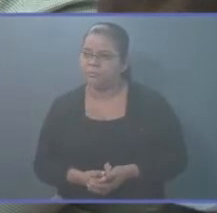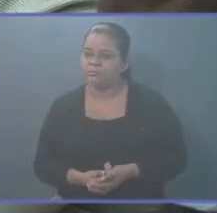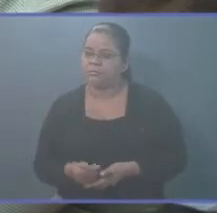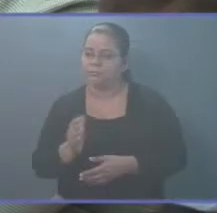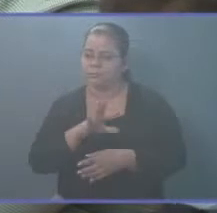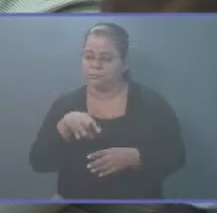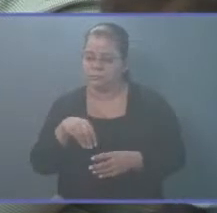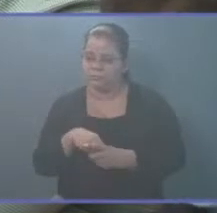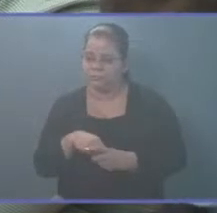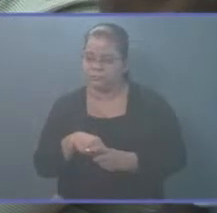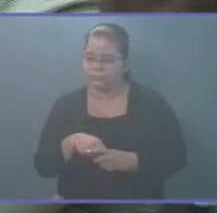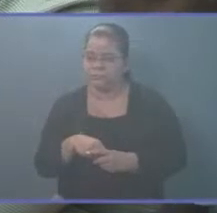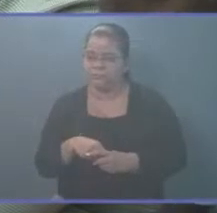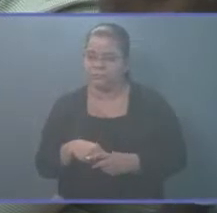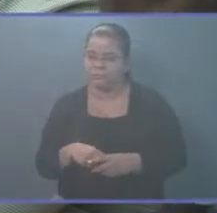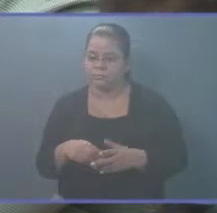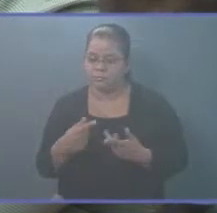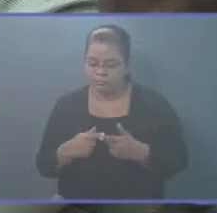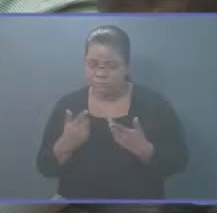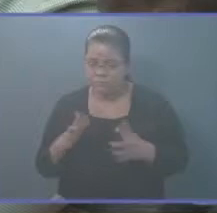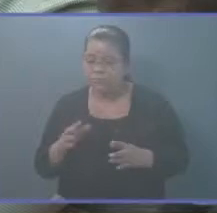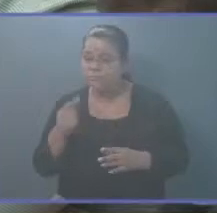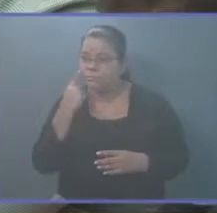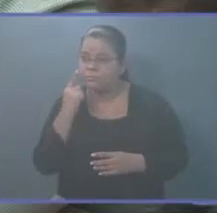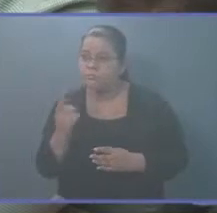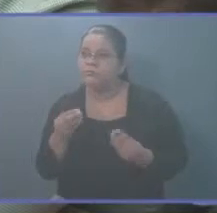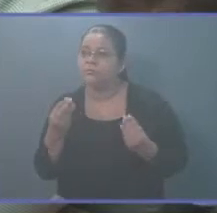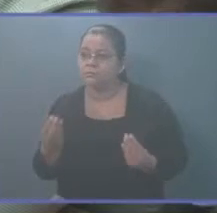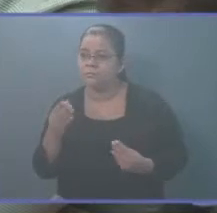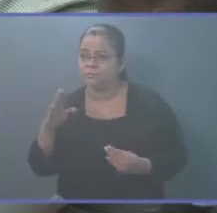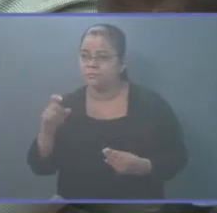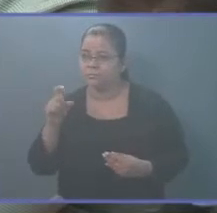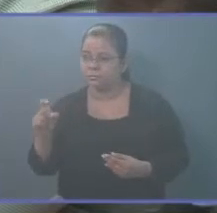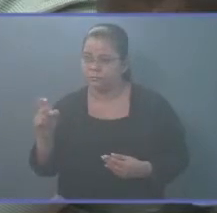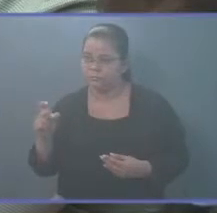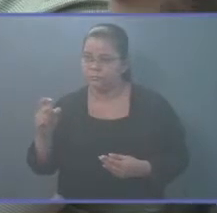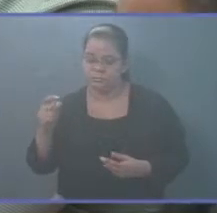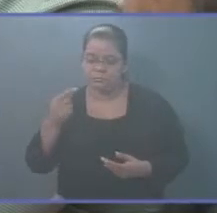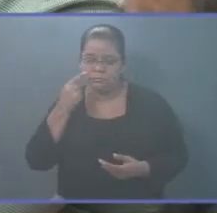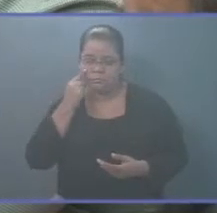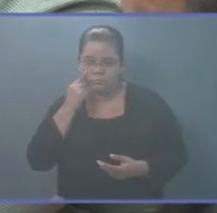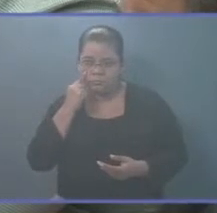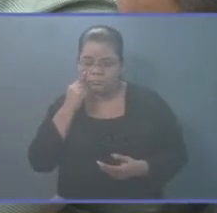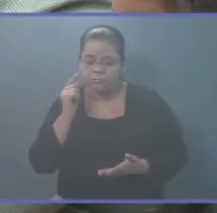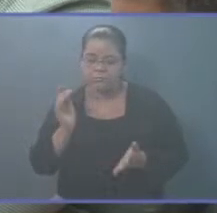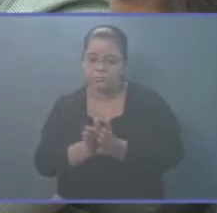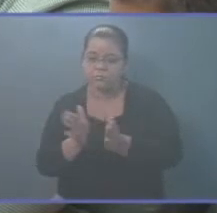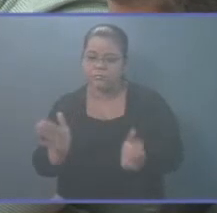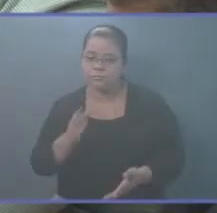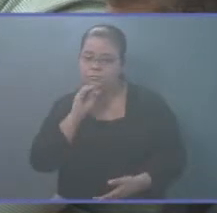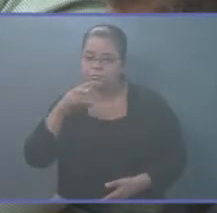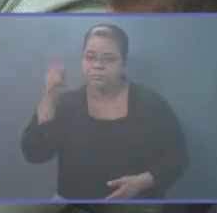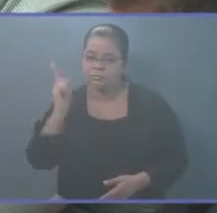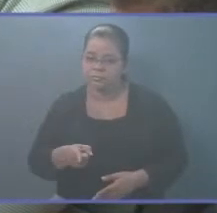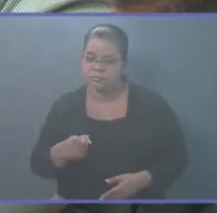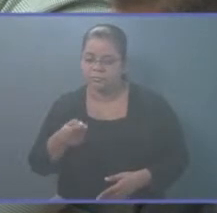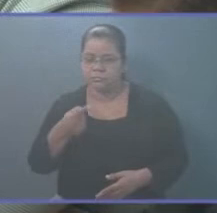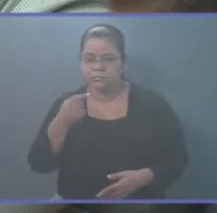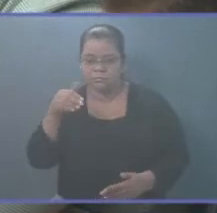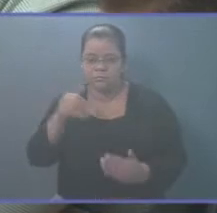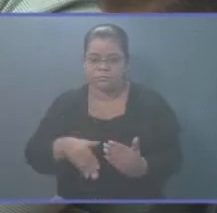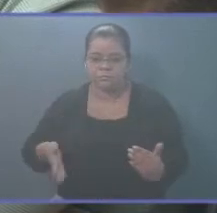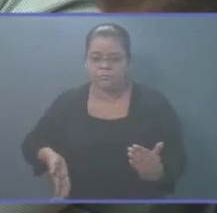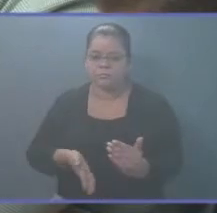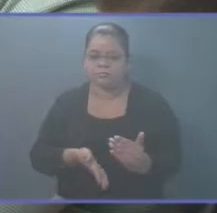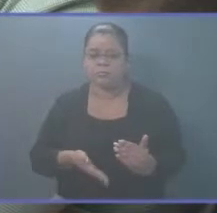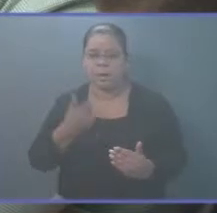incluso a la prisa con que actuó un ex fiscal general de la República ordenando embalar la prueba de